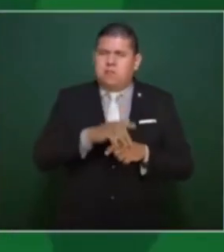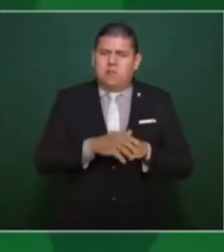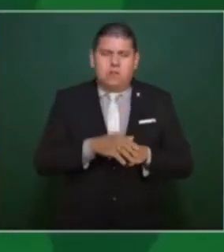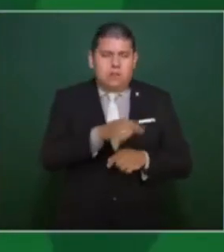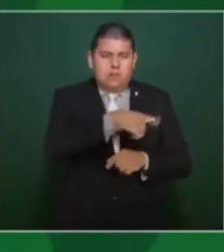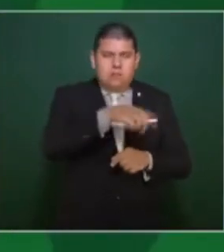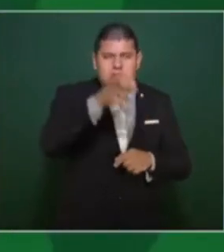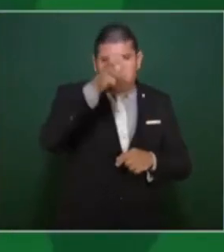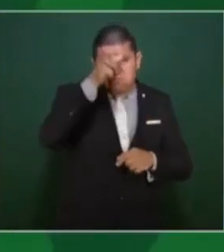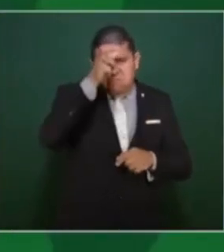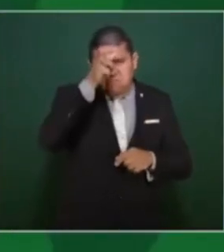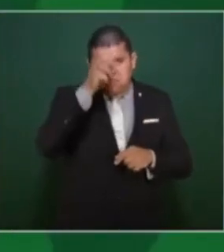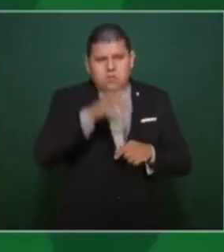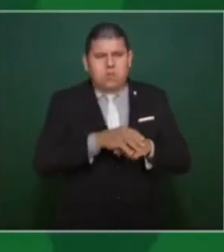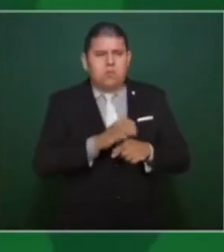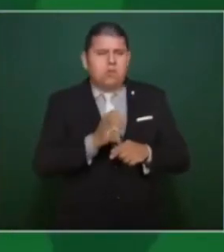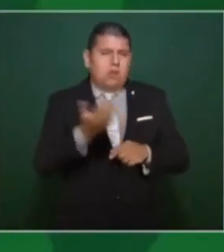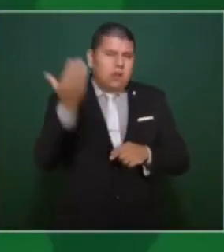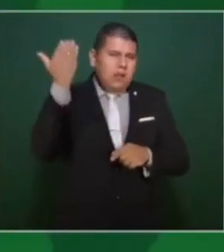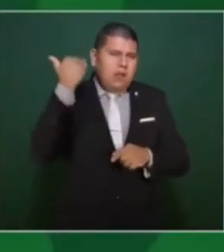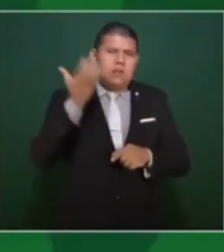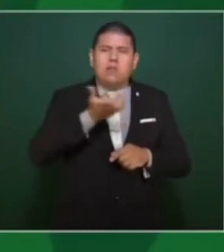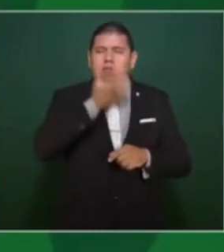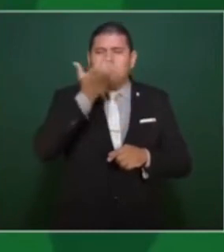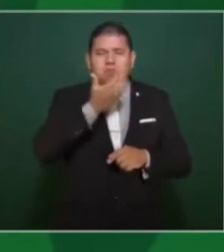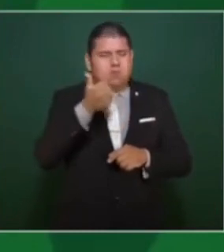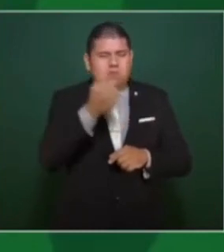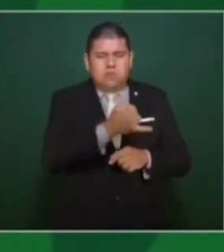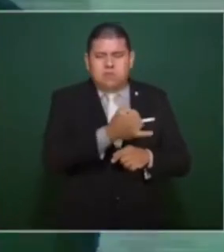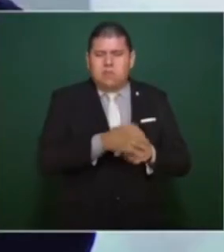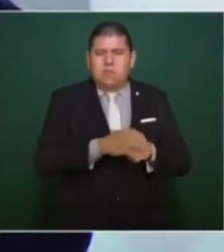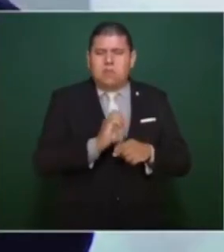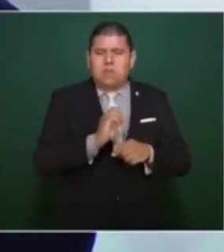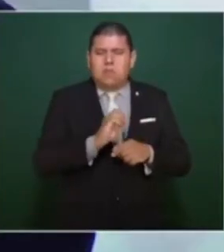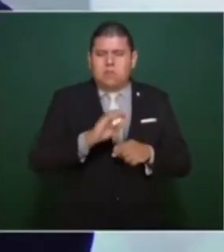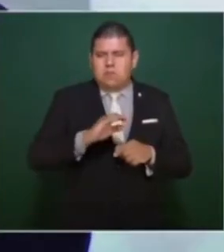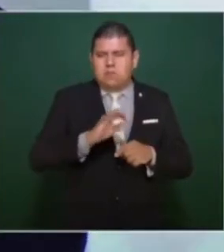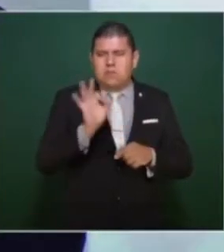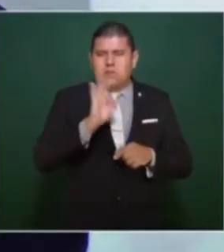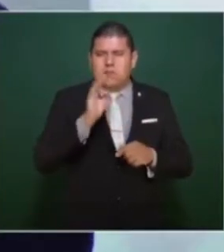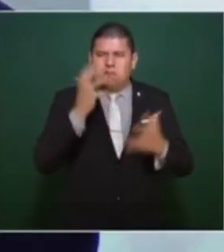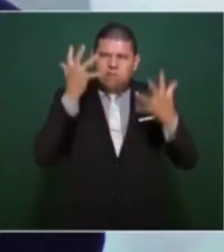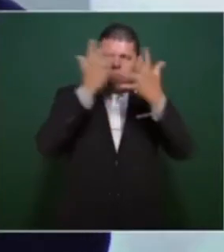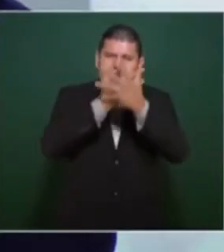dogmáticos, conservadores, que se obnubilan